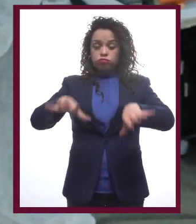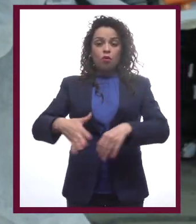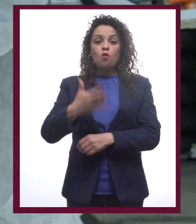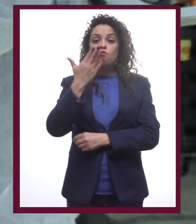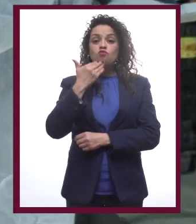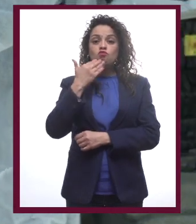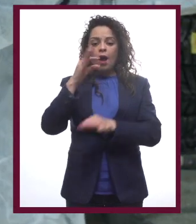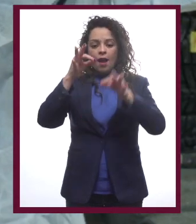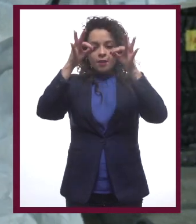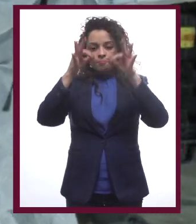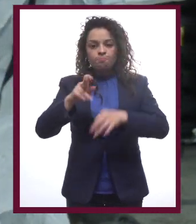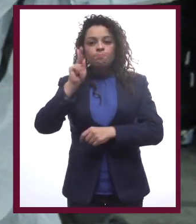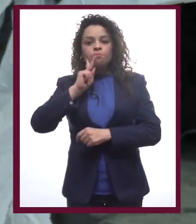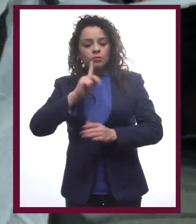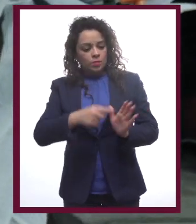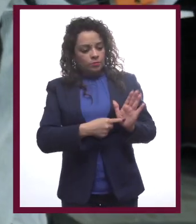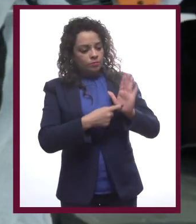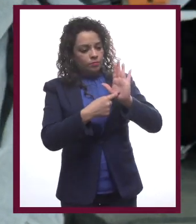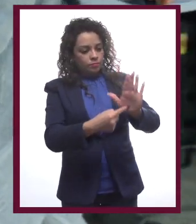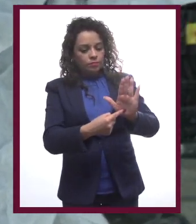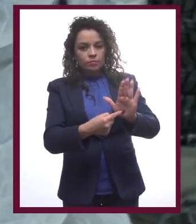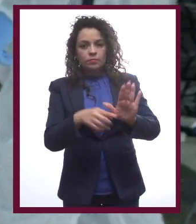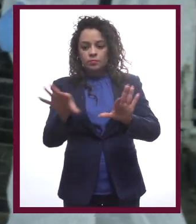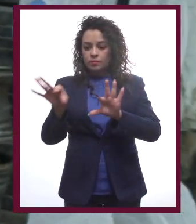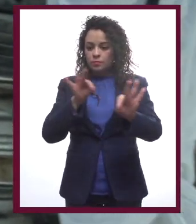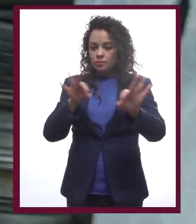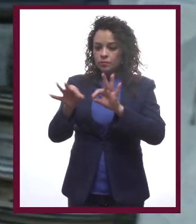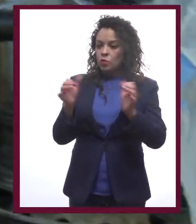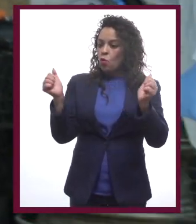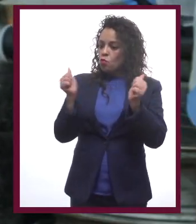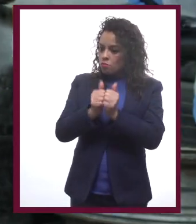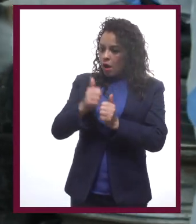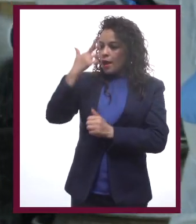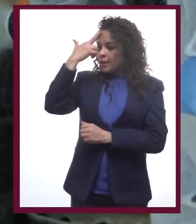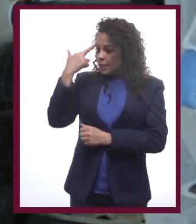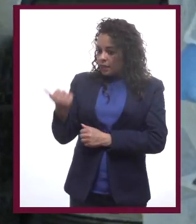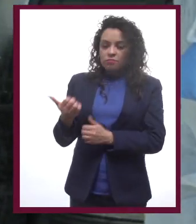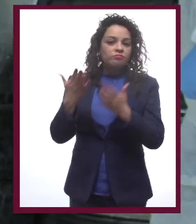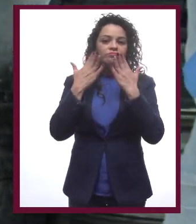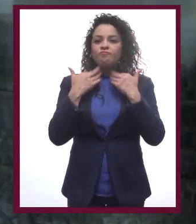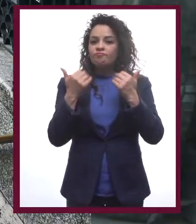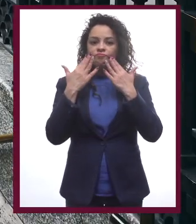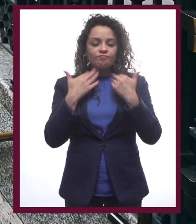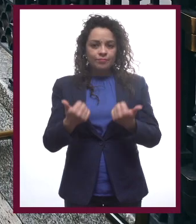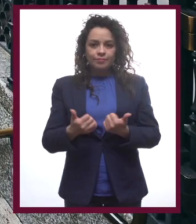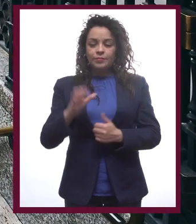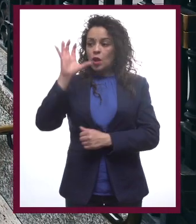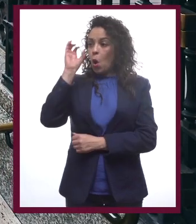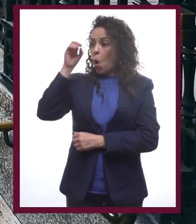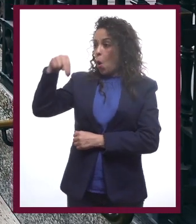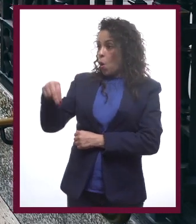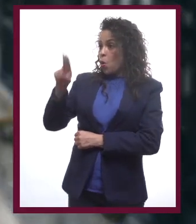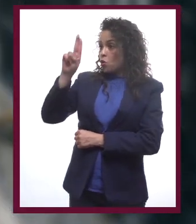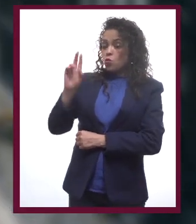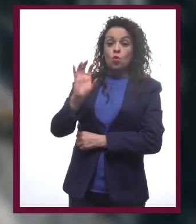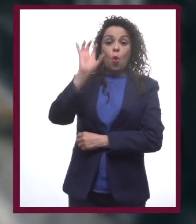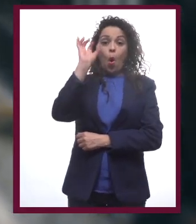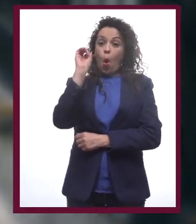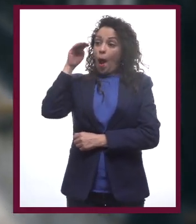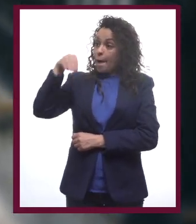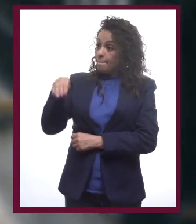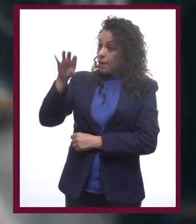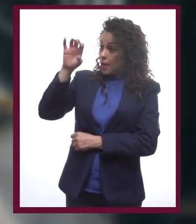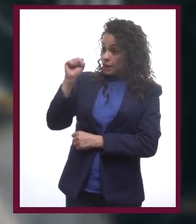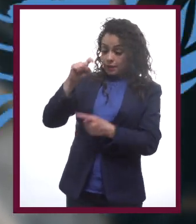cuando se publica sin aplicar criterios de argumentación, selección y crítica de fuentes. Para la ONU y